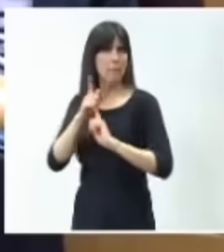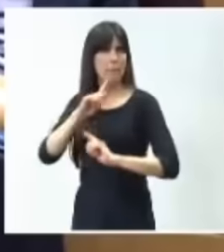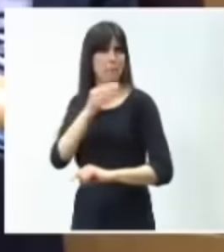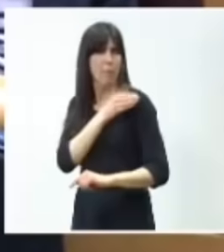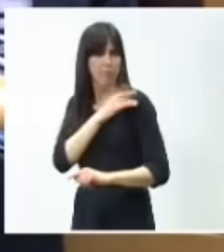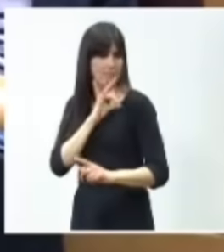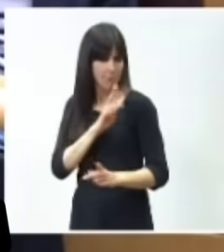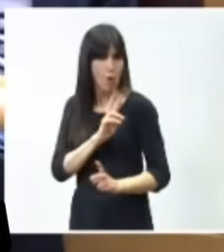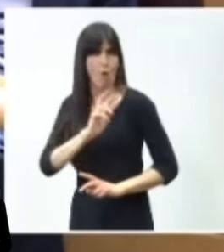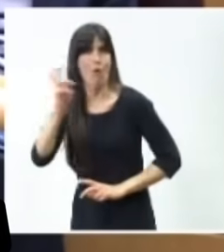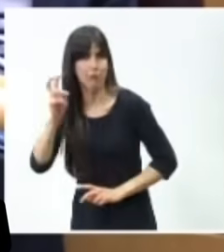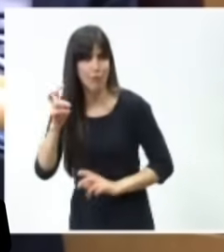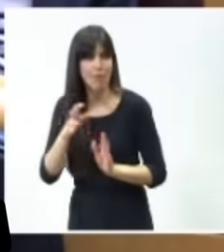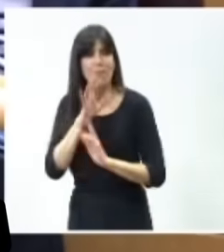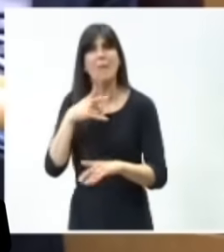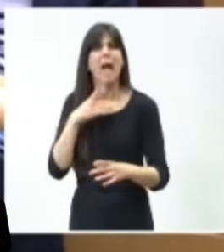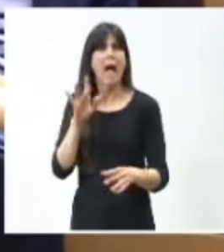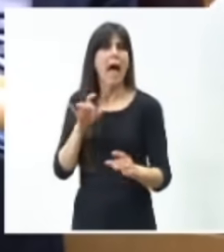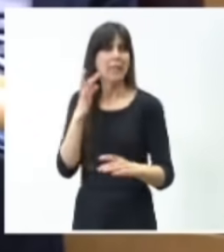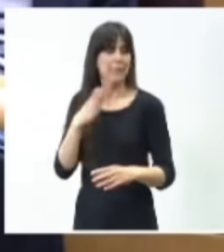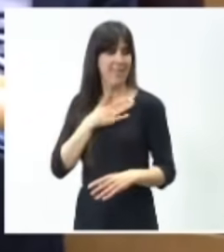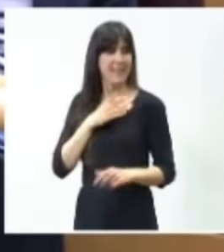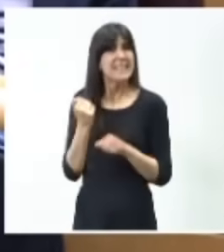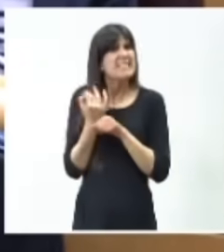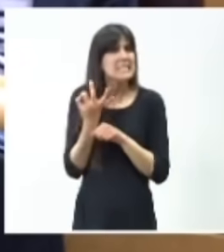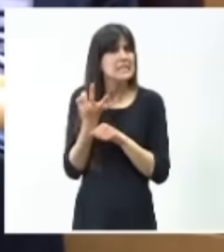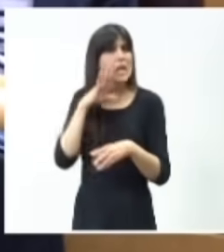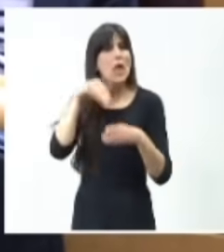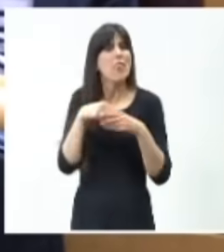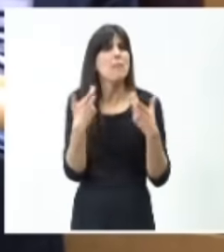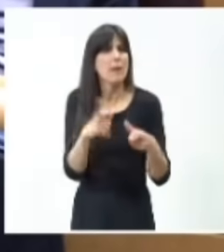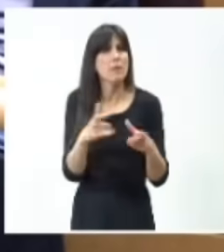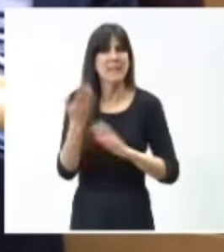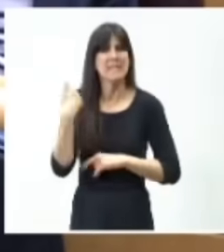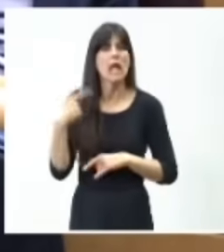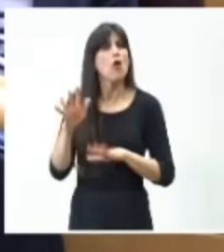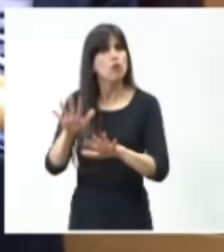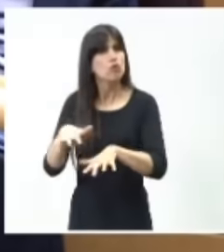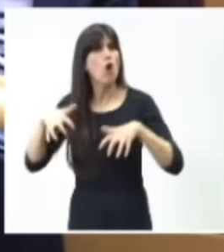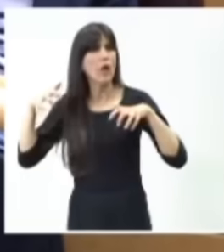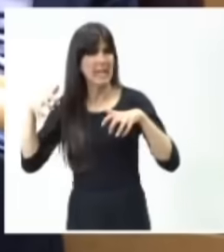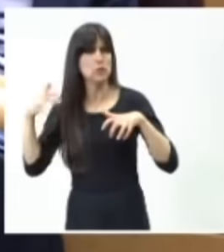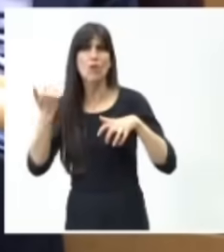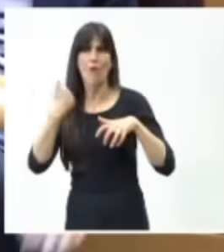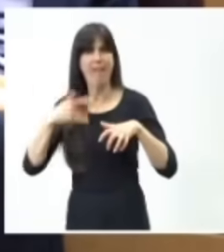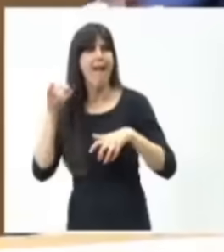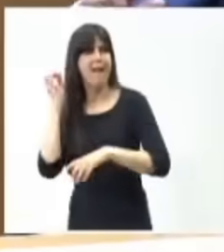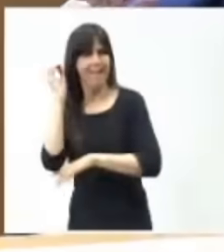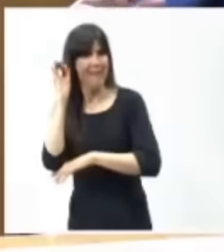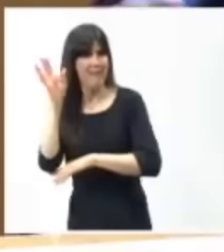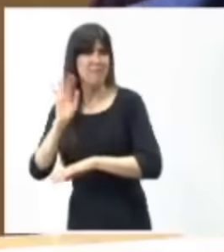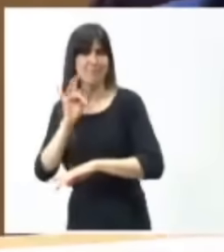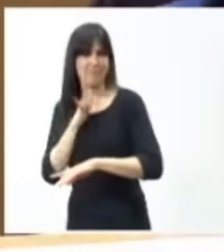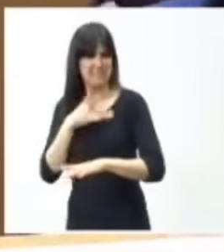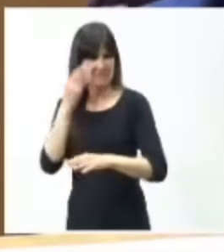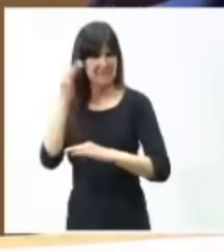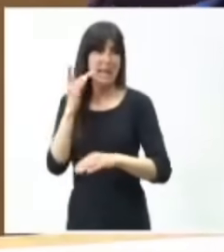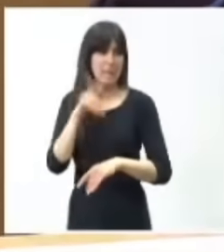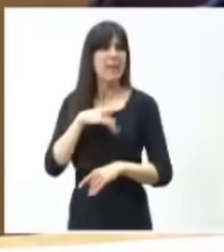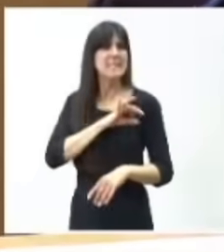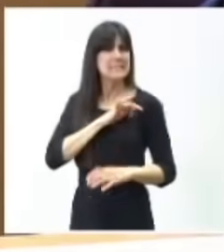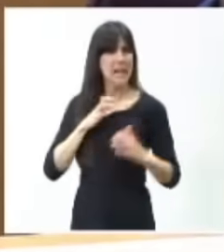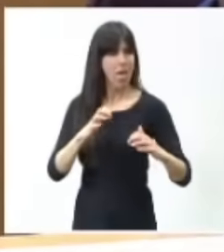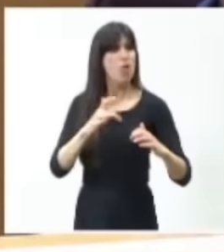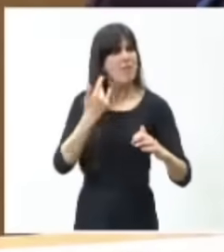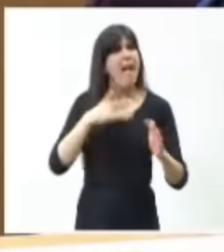en este departamento, tuve una comparecencia de líneas generales en el Congreso y pronto la tendré en el Senado. Sí, ya está señalada